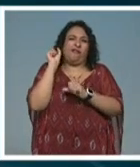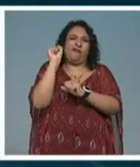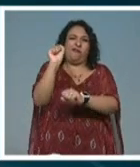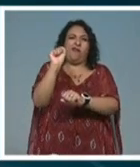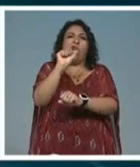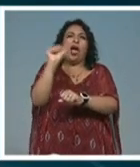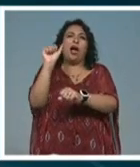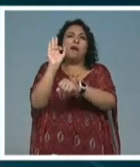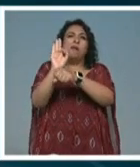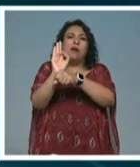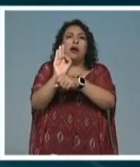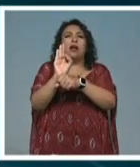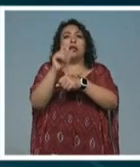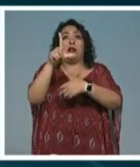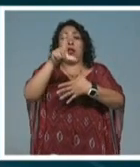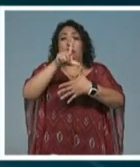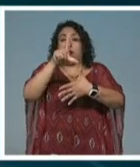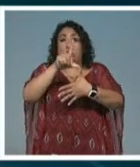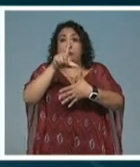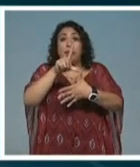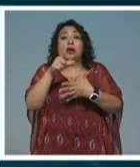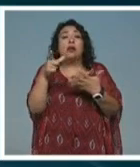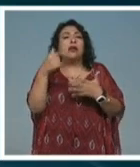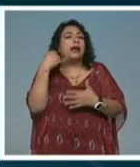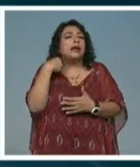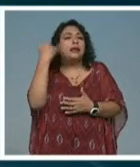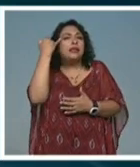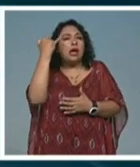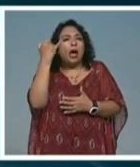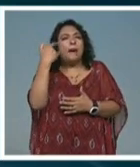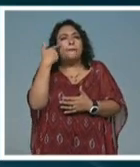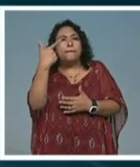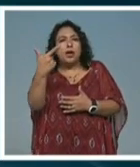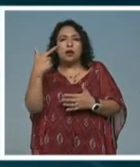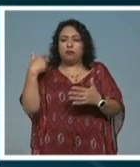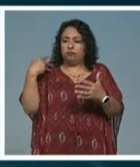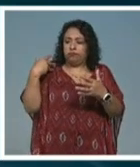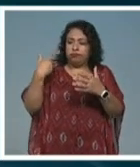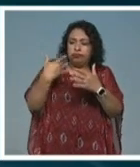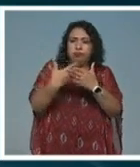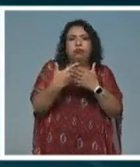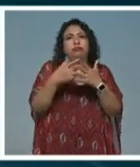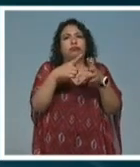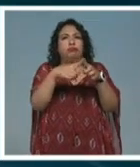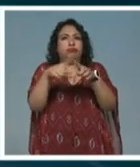para darnos una idea, ¿no? Un pequeño recorrido, ¿no?